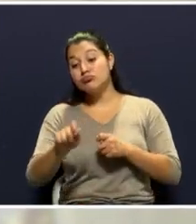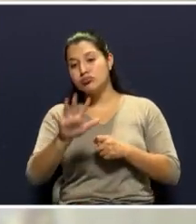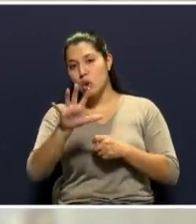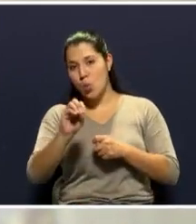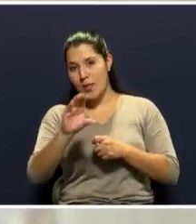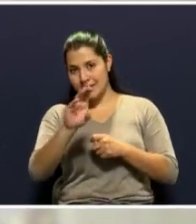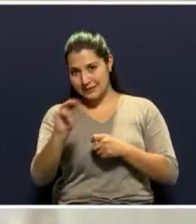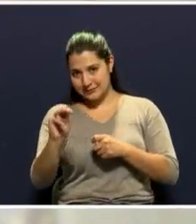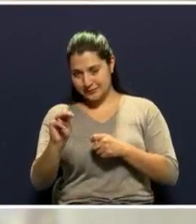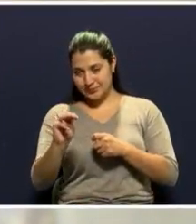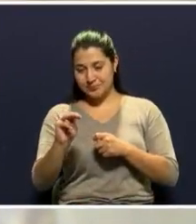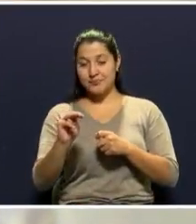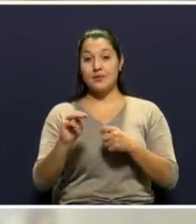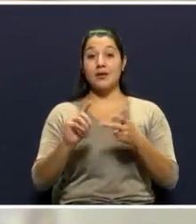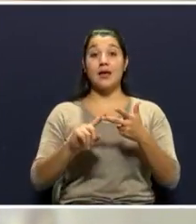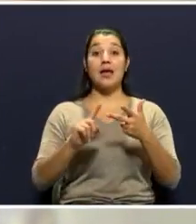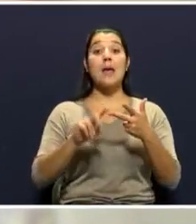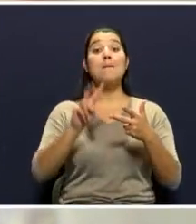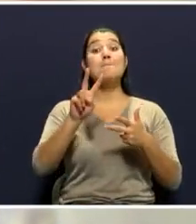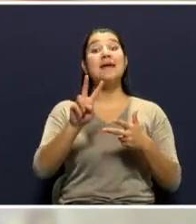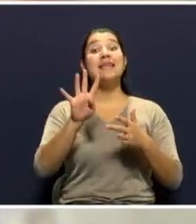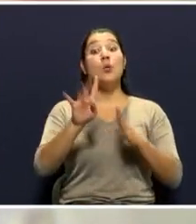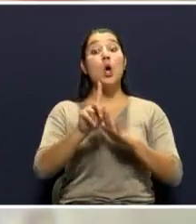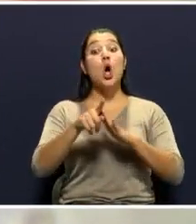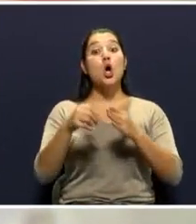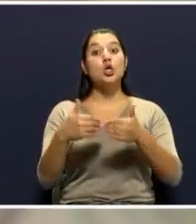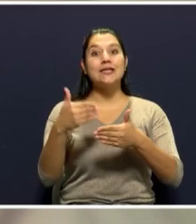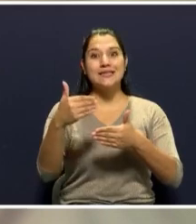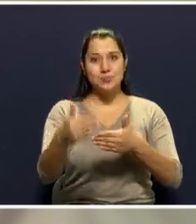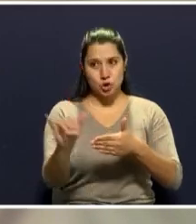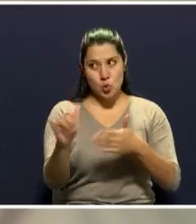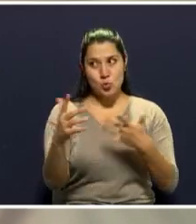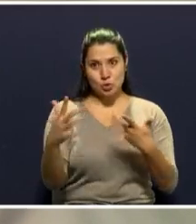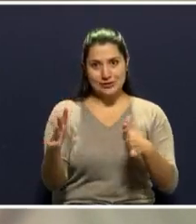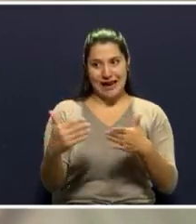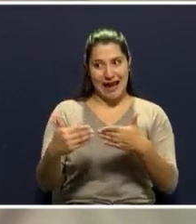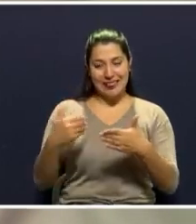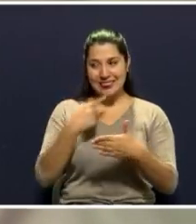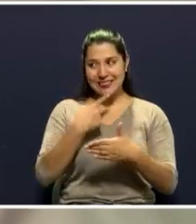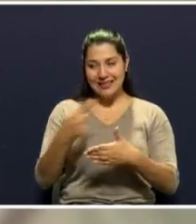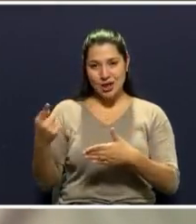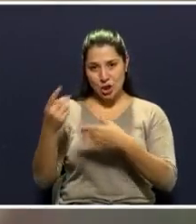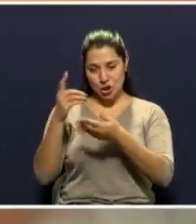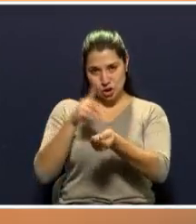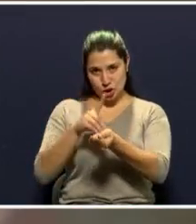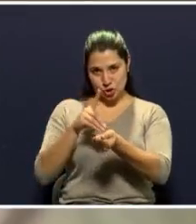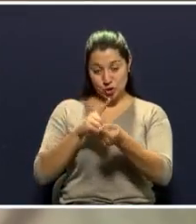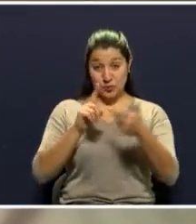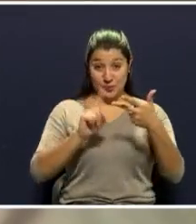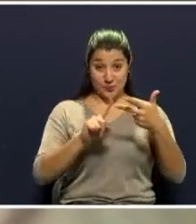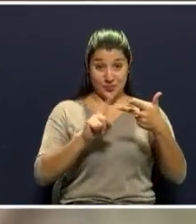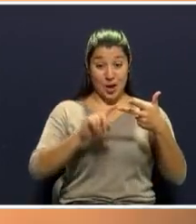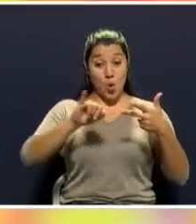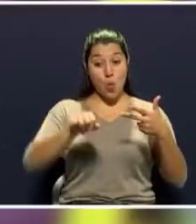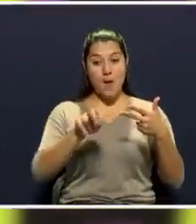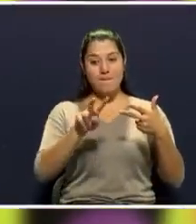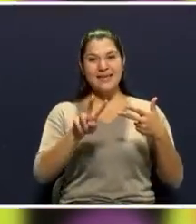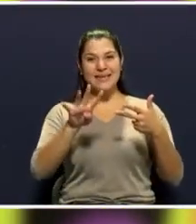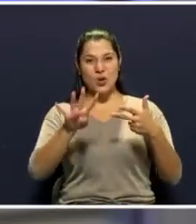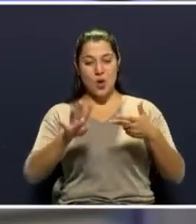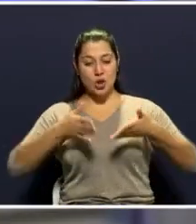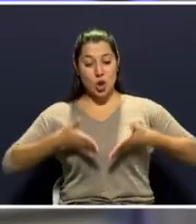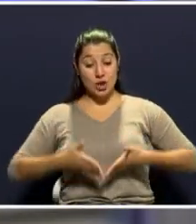Pasaron 24 horas y tal y como lo habían anunciado los médicos, nació a las 2 de la tarde de este jueves 24